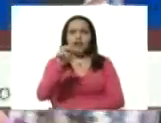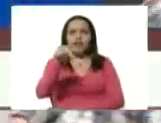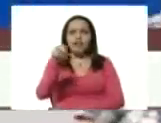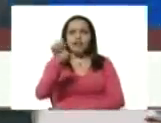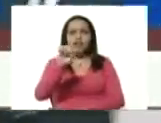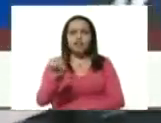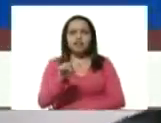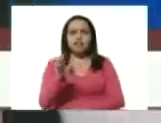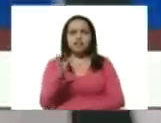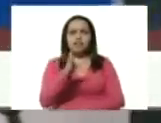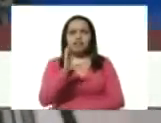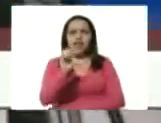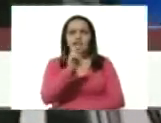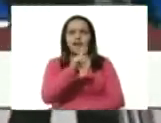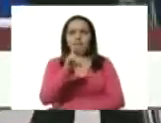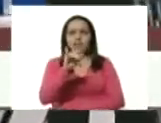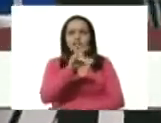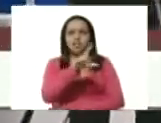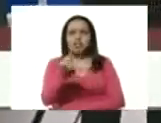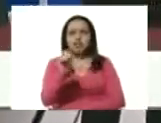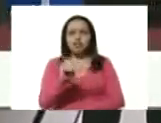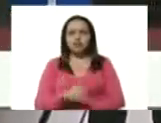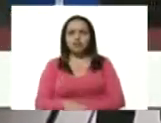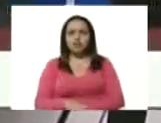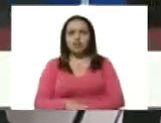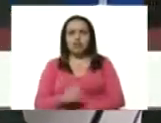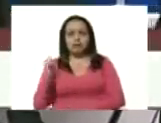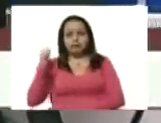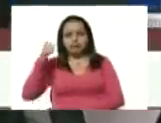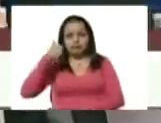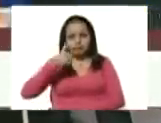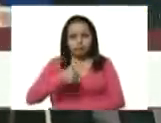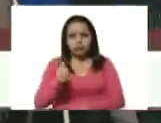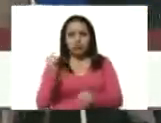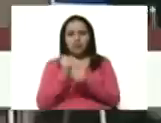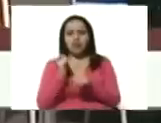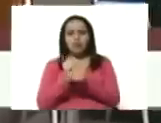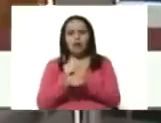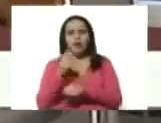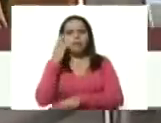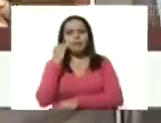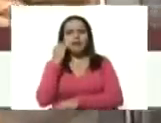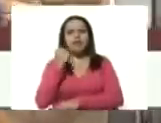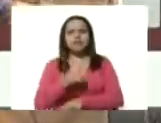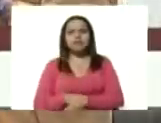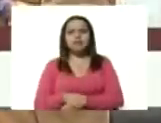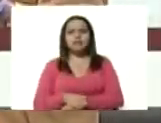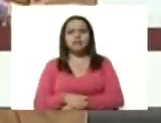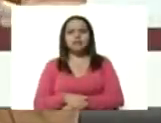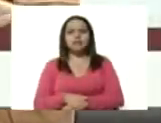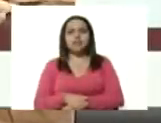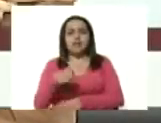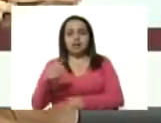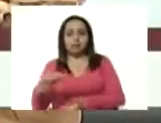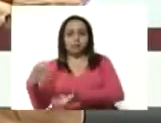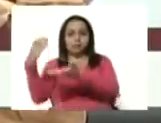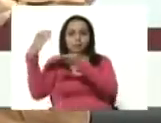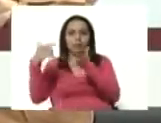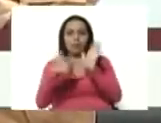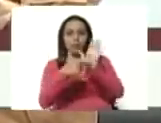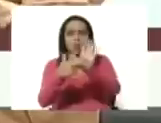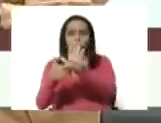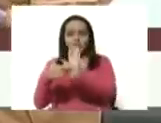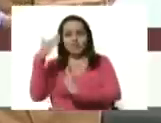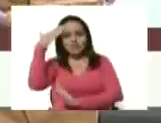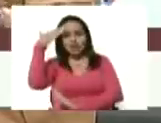Una amplia experiencia periodística a Diógenes Carrillo. Allí levanta su premio, la estatuilla, y saluda